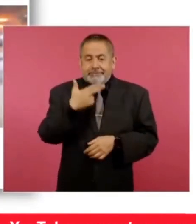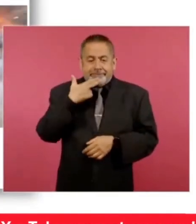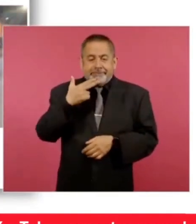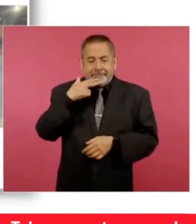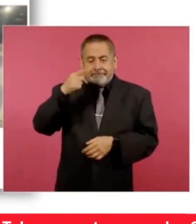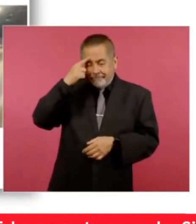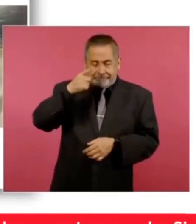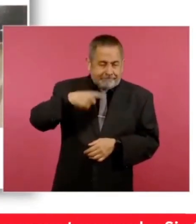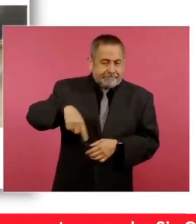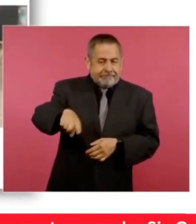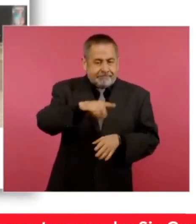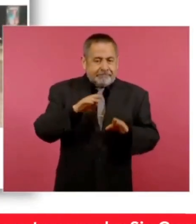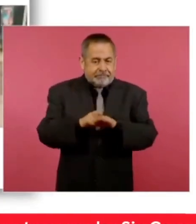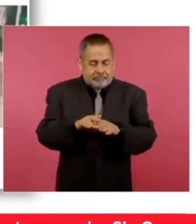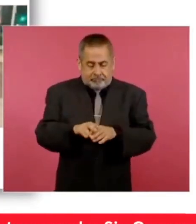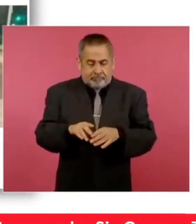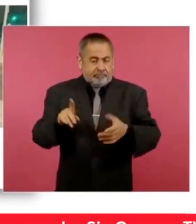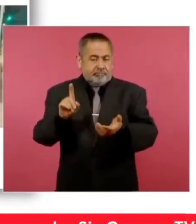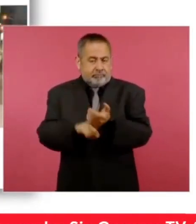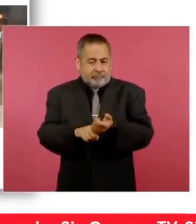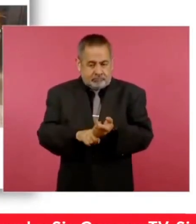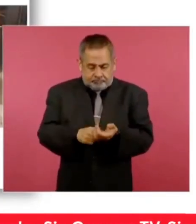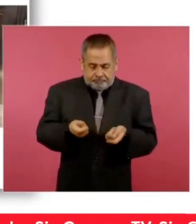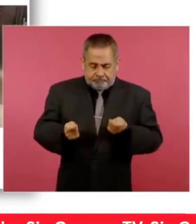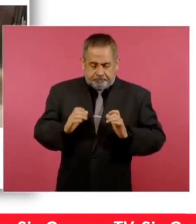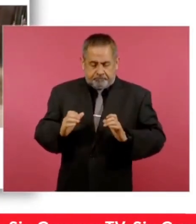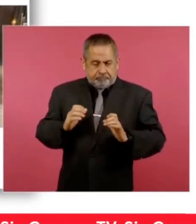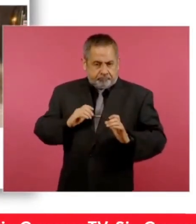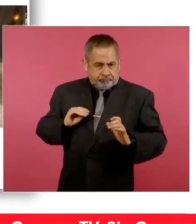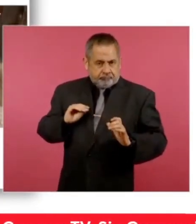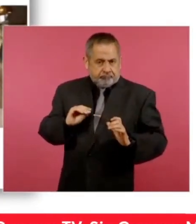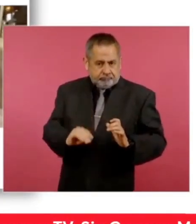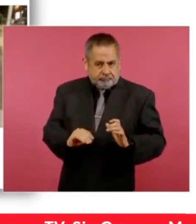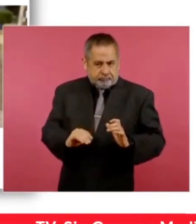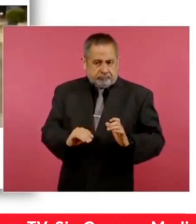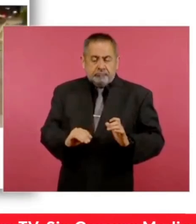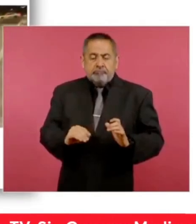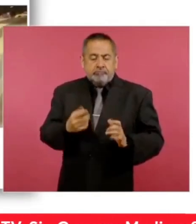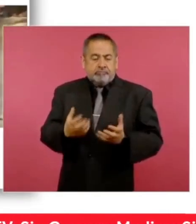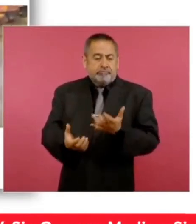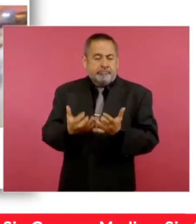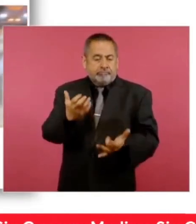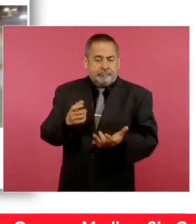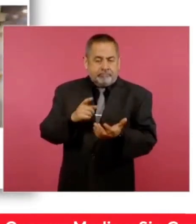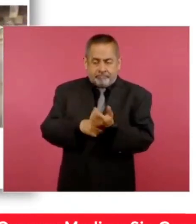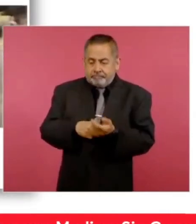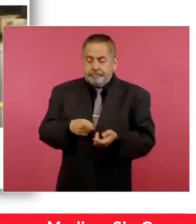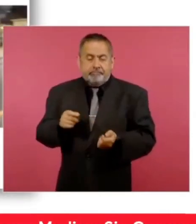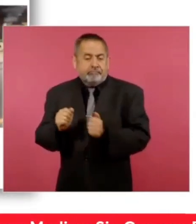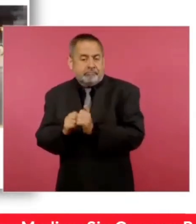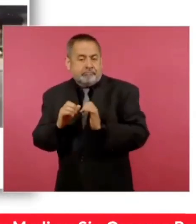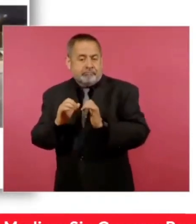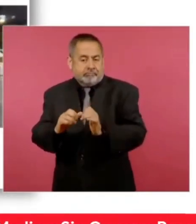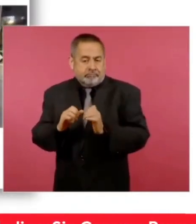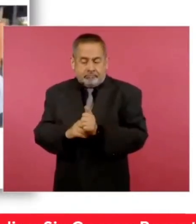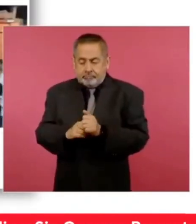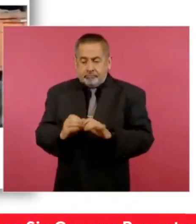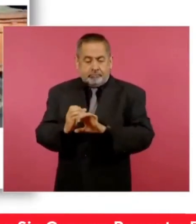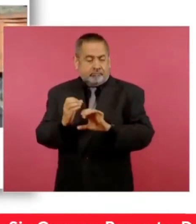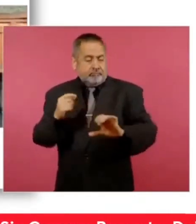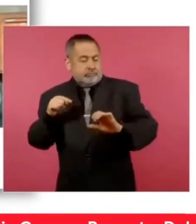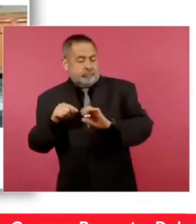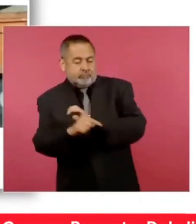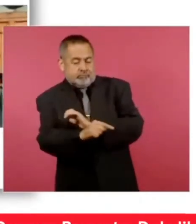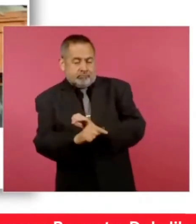que consiste en el calentamiento controlado de la espiga de la manguera para el riego de liga en